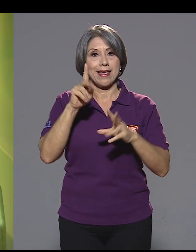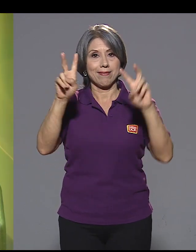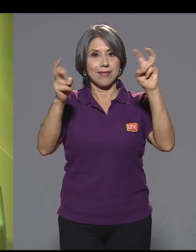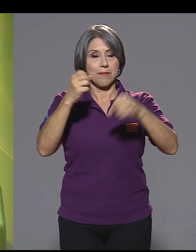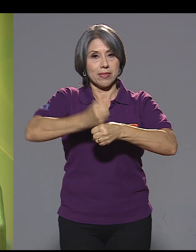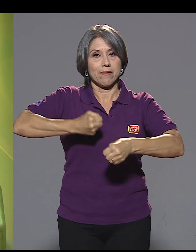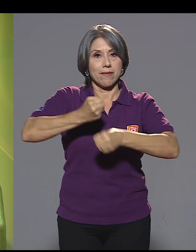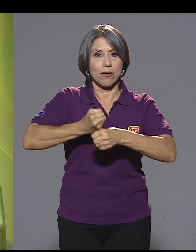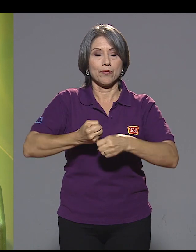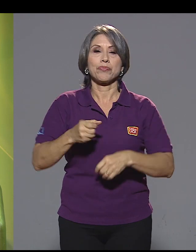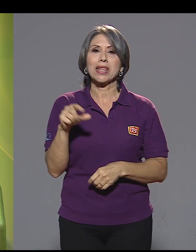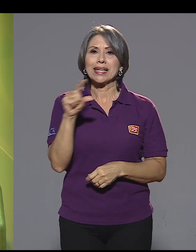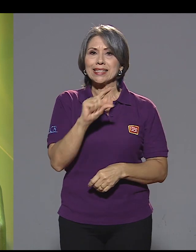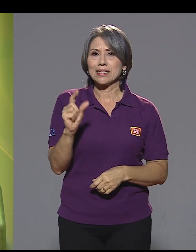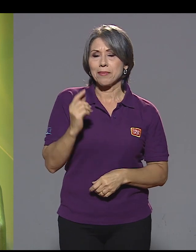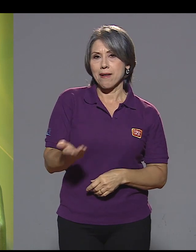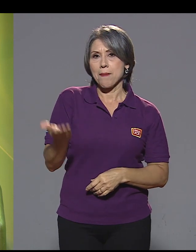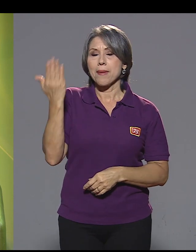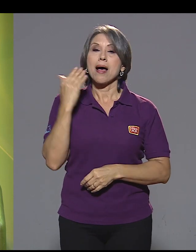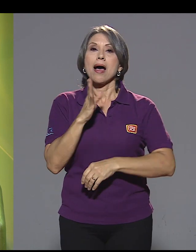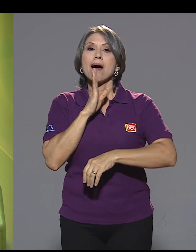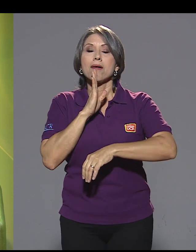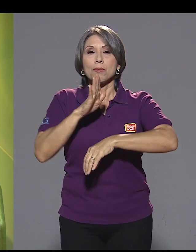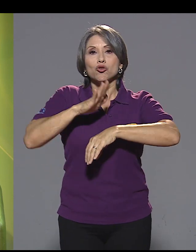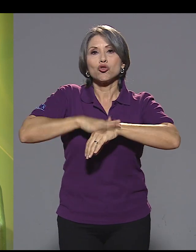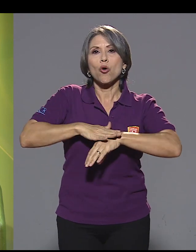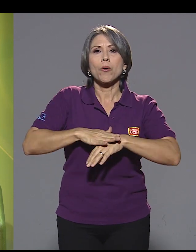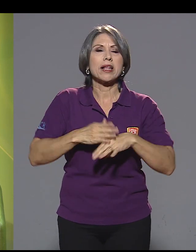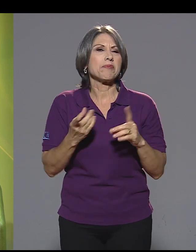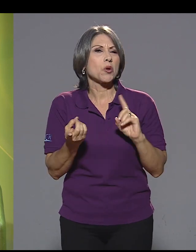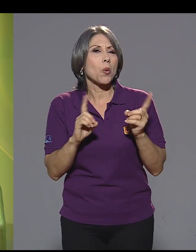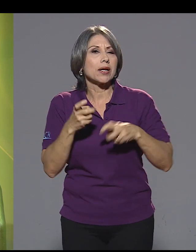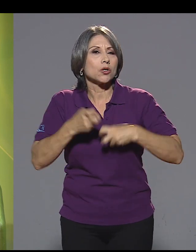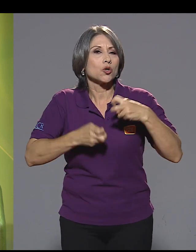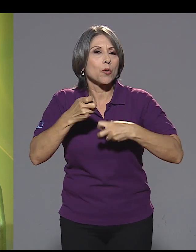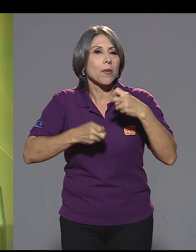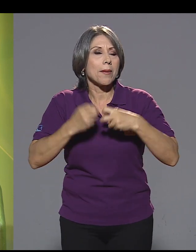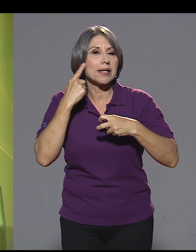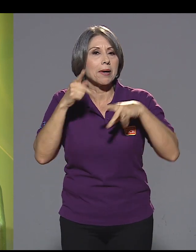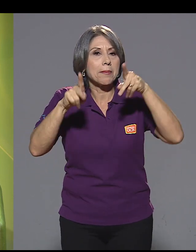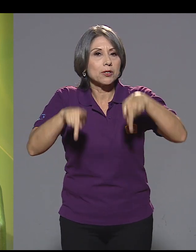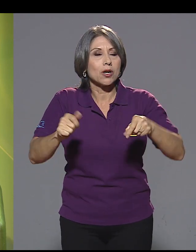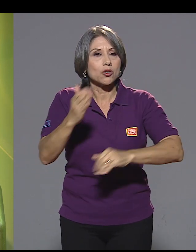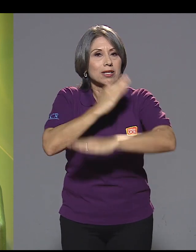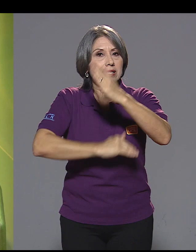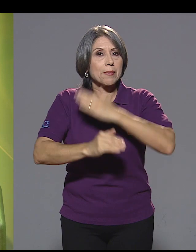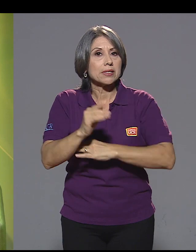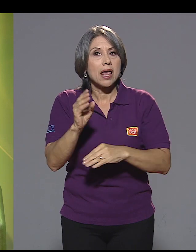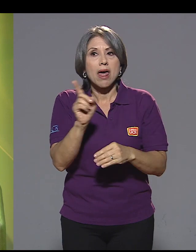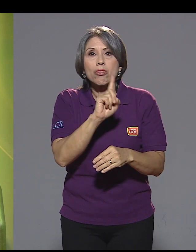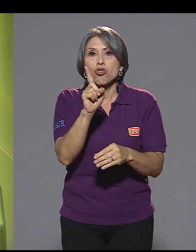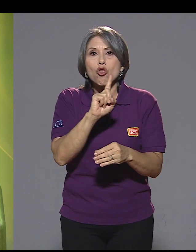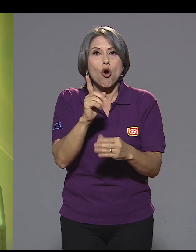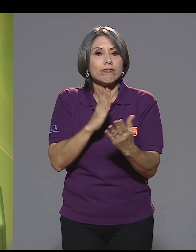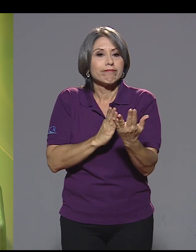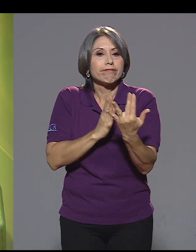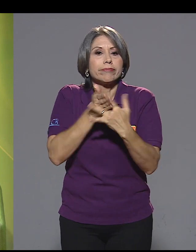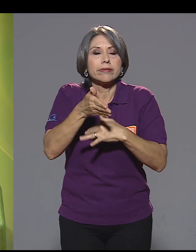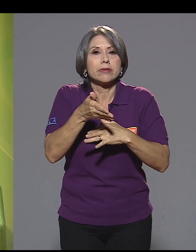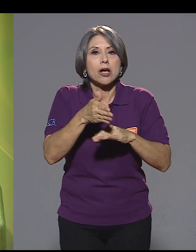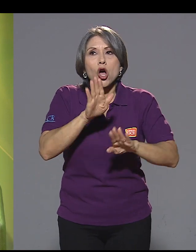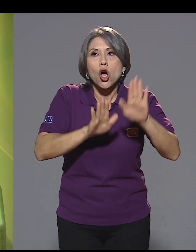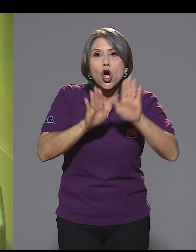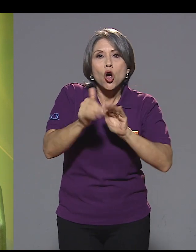Conversábamos en la semana pasada los problemas que hacen que las personas con discapacidad no estén accediendo a los